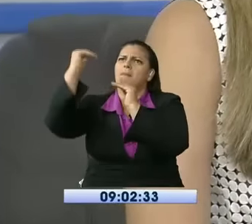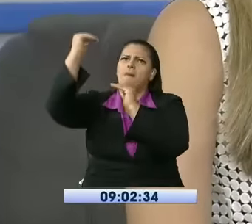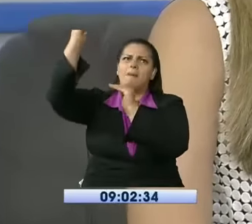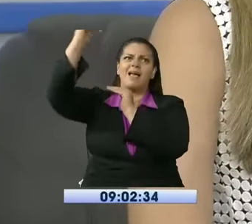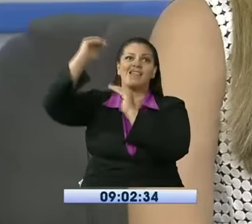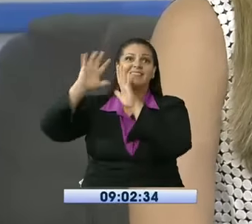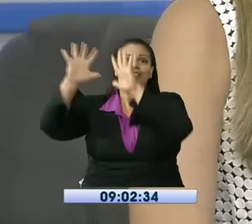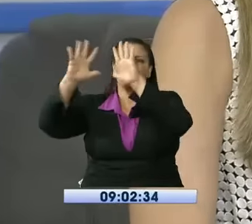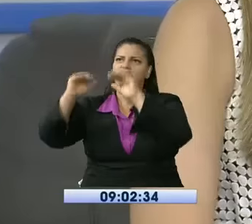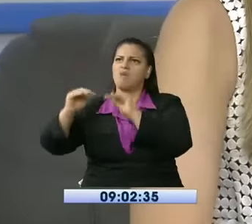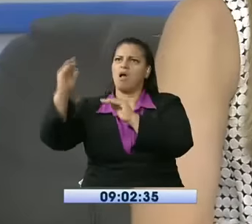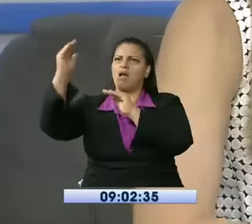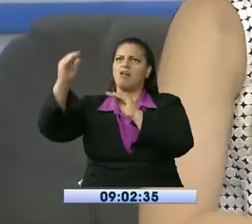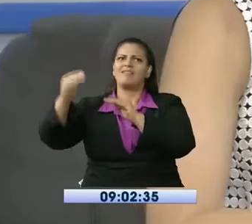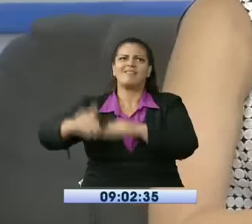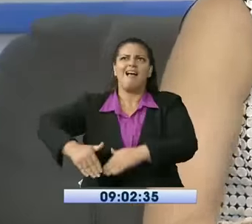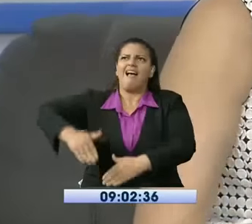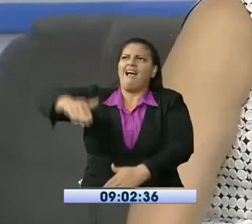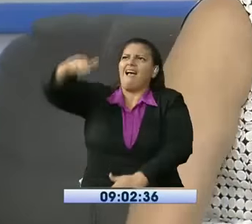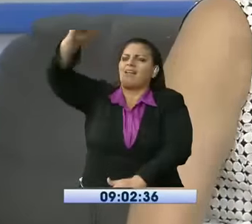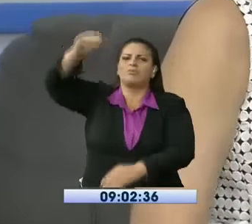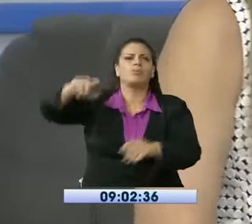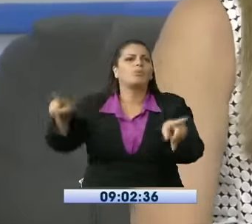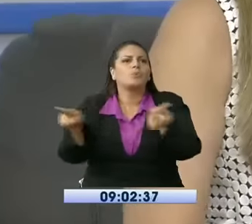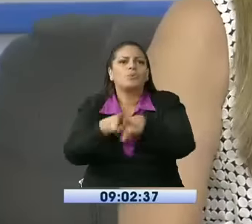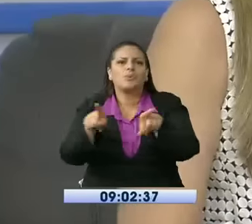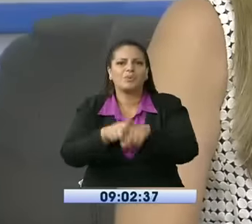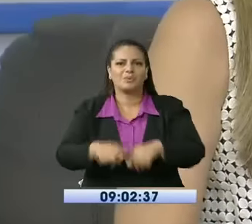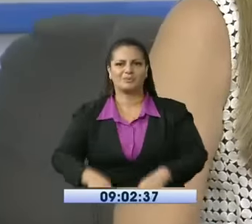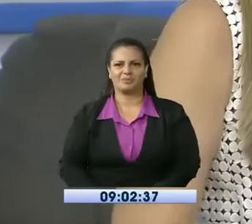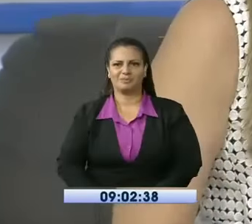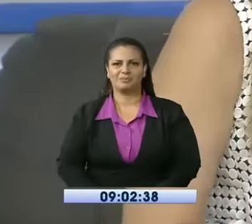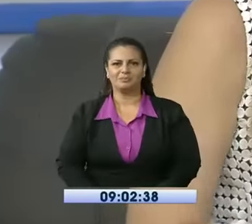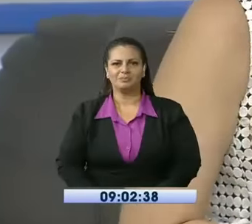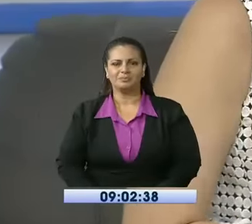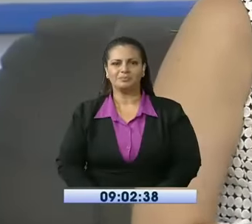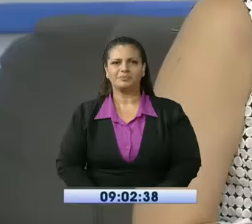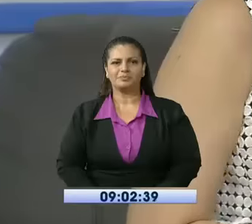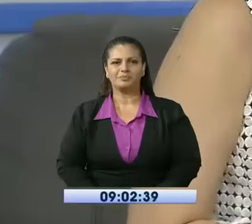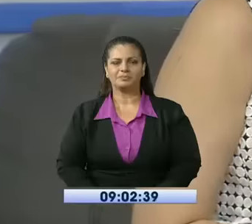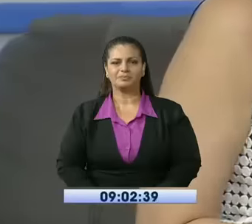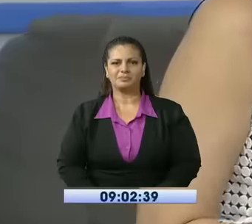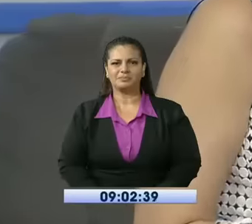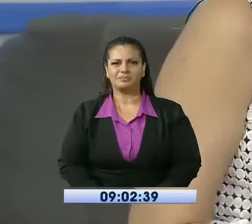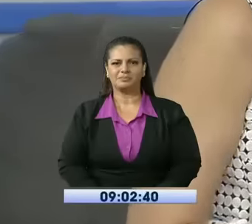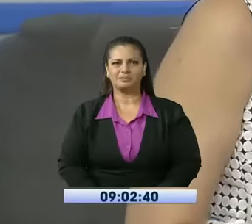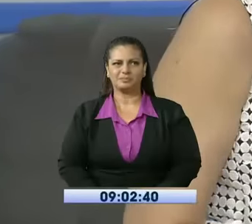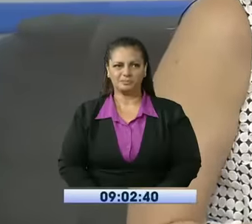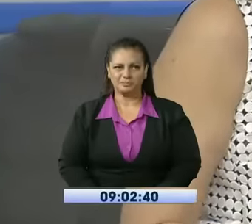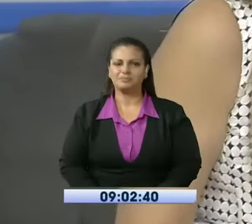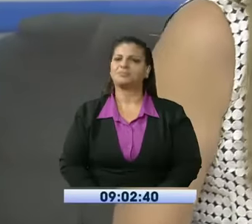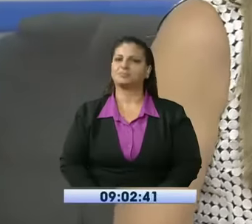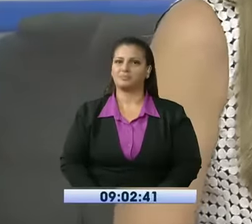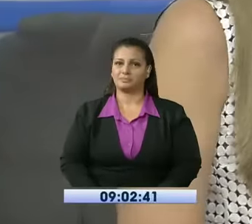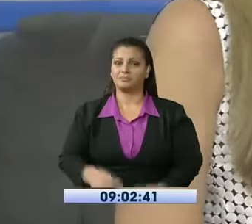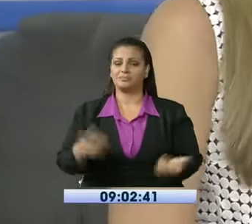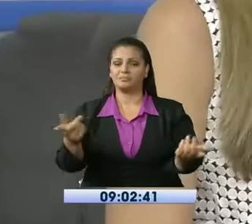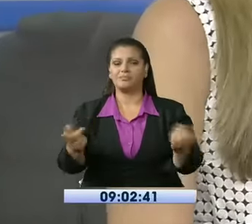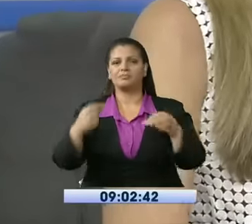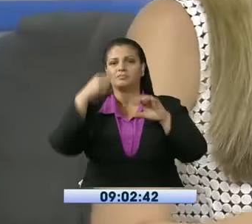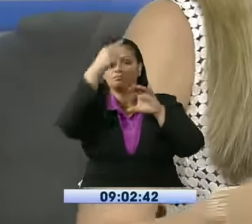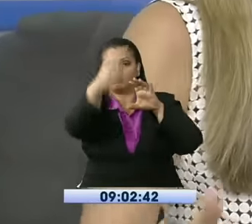es que vamos a hacer también una especie de mirador en la ciudad. Esta figura, como le decía, legalmente opera como es la concesión del aeropuerto, lo mismo. Este